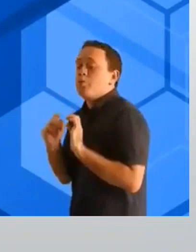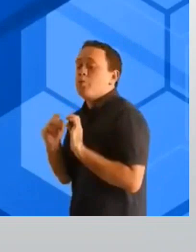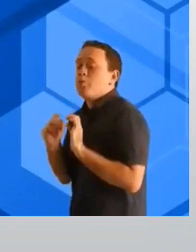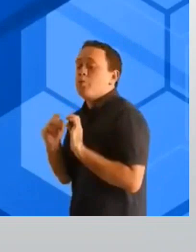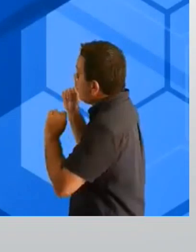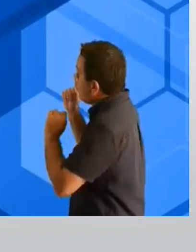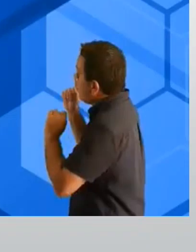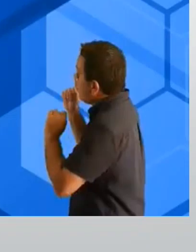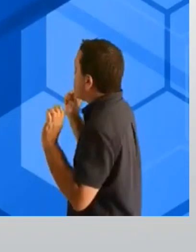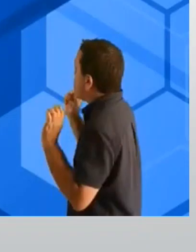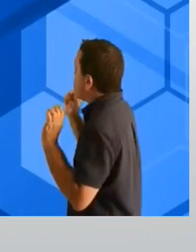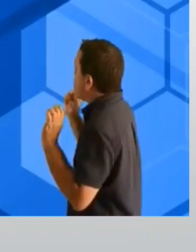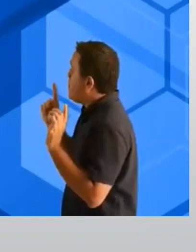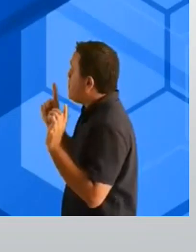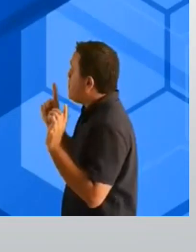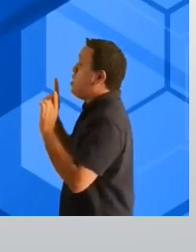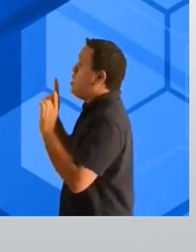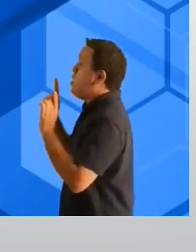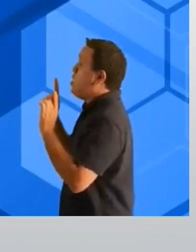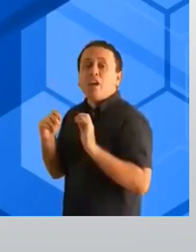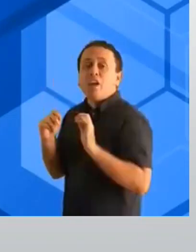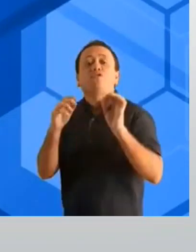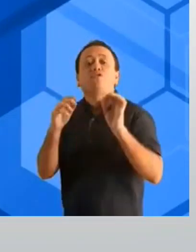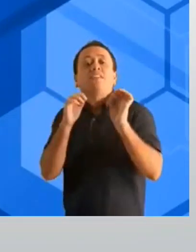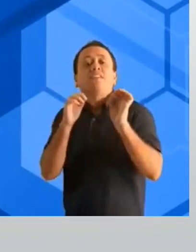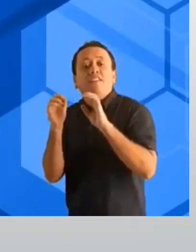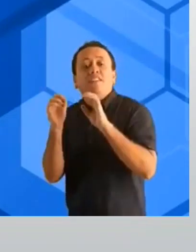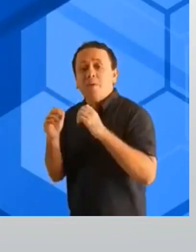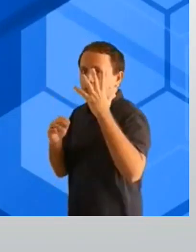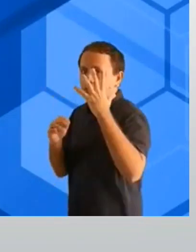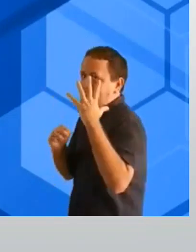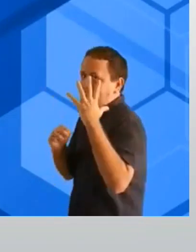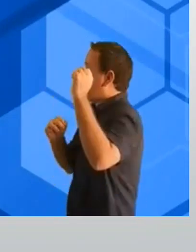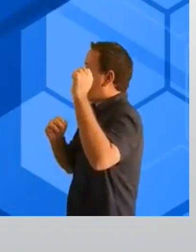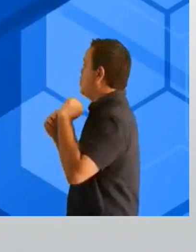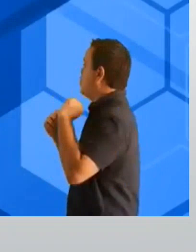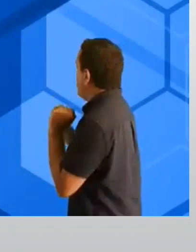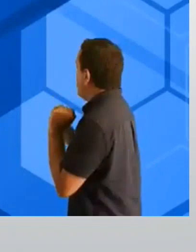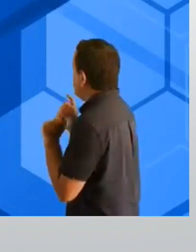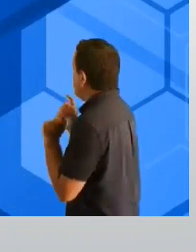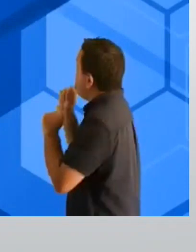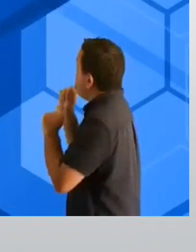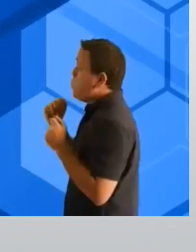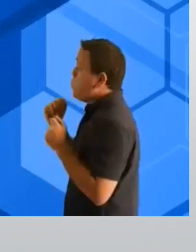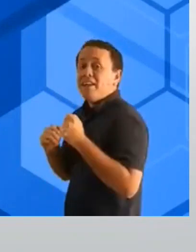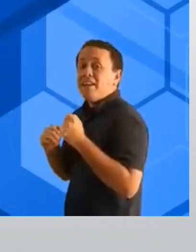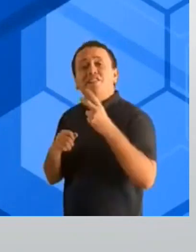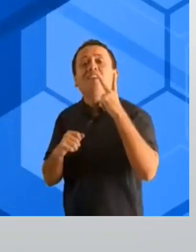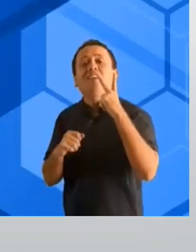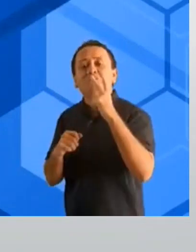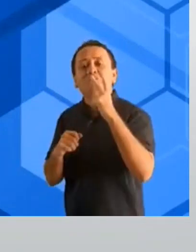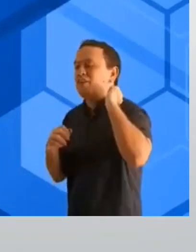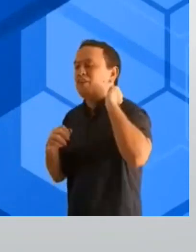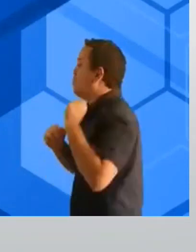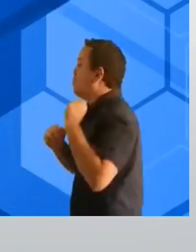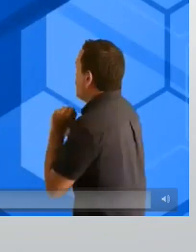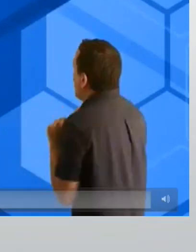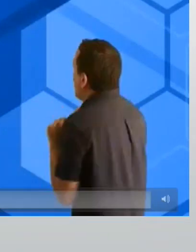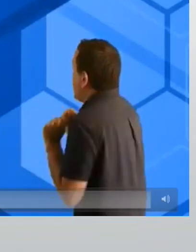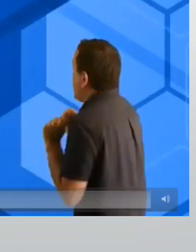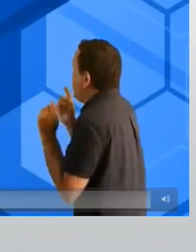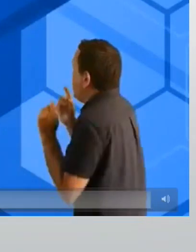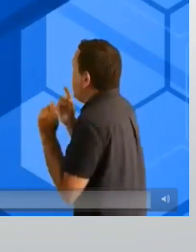con movimiento rectilíneo uniformemente variado, recorriendo 75 metros en 5 segundos, con una aceleración de 2 metros